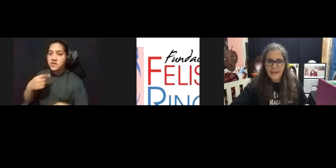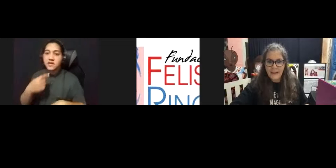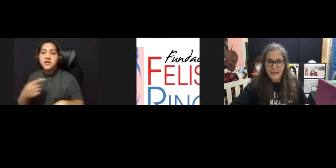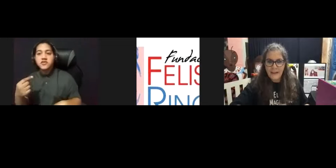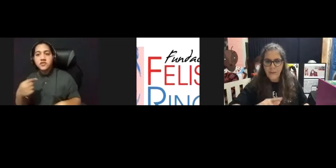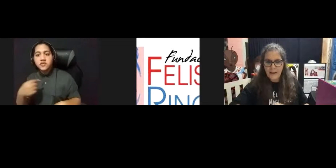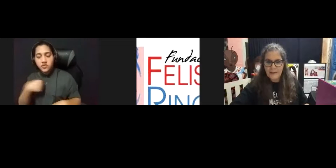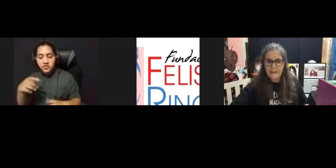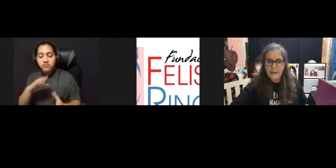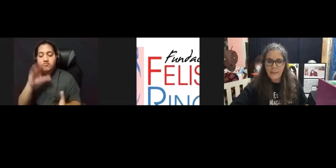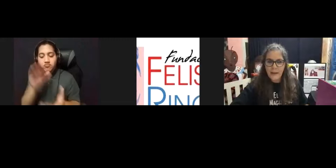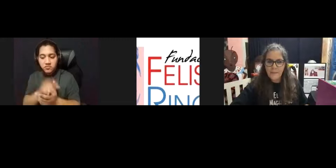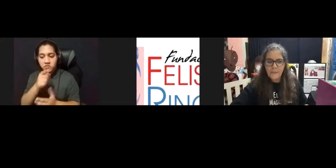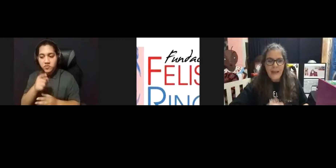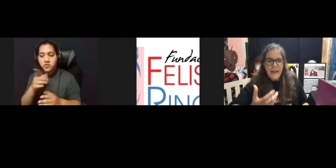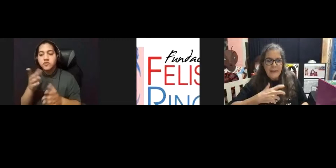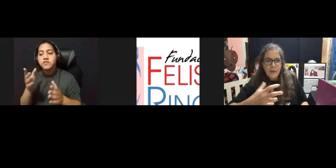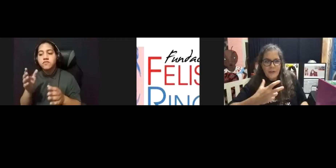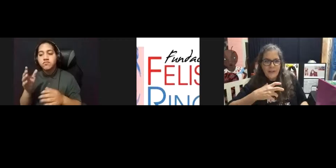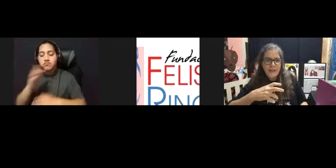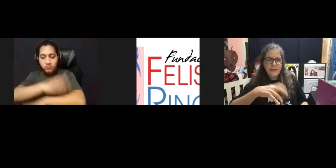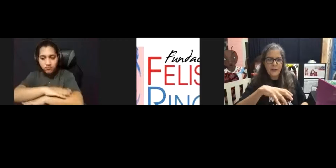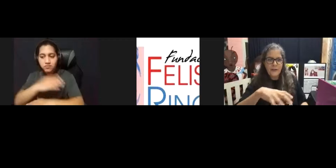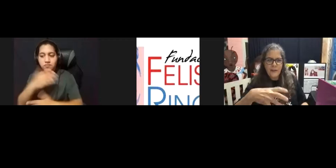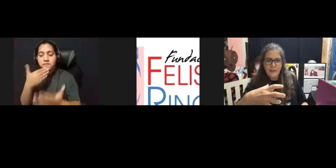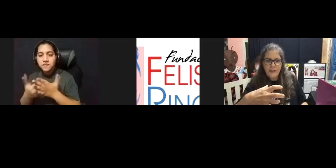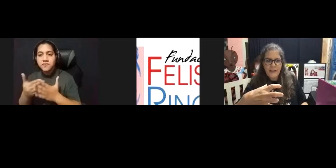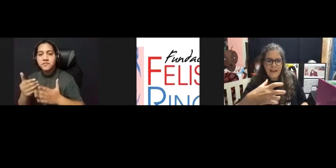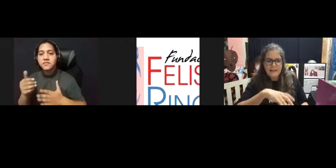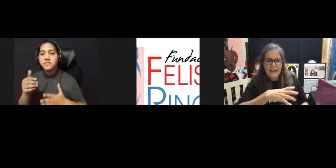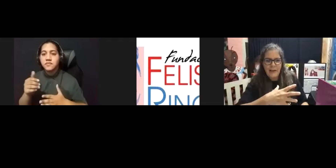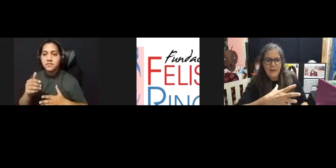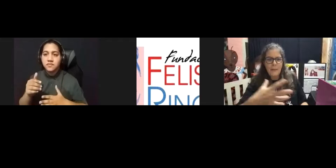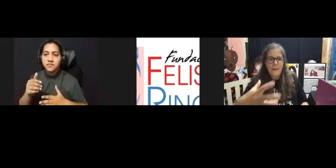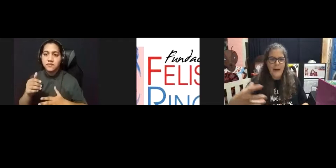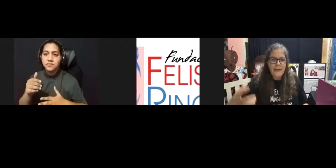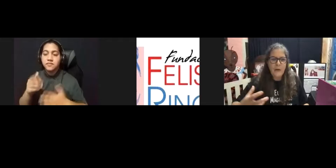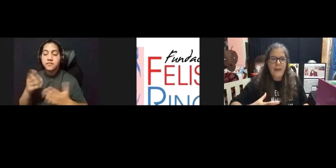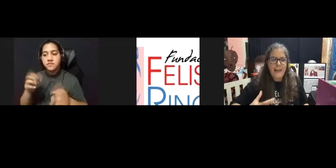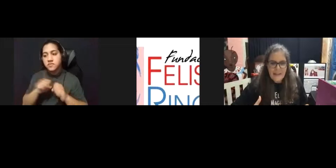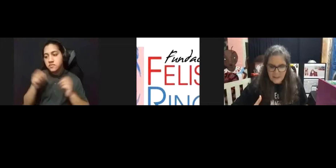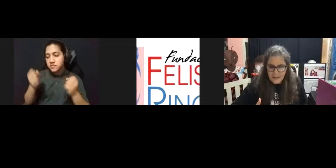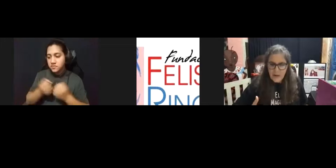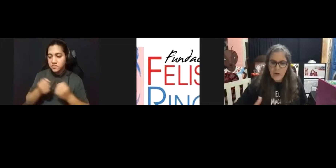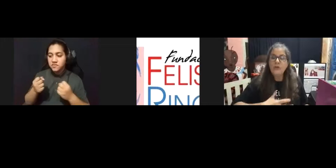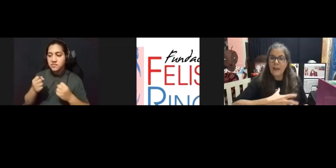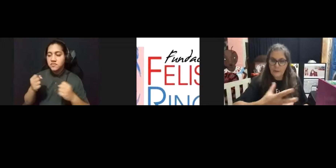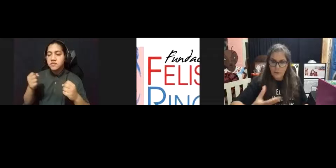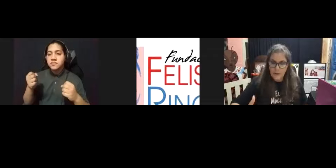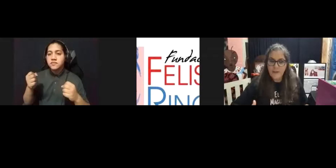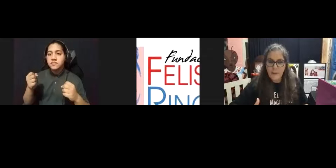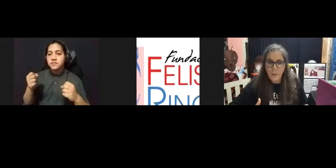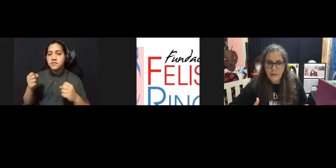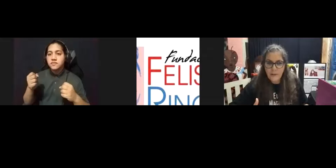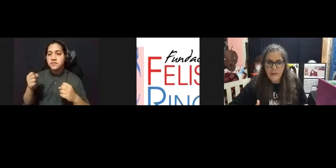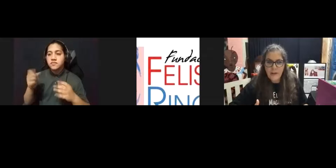de casar porque tú me vas a tratar bien. Entonces, dentro de esa sociedad, claro, yo me imagino que ellas